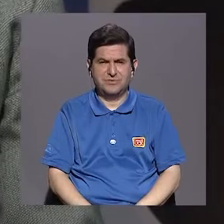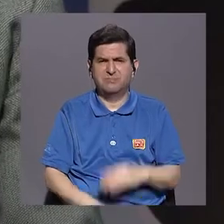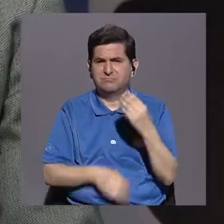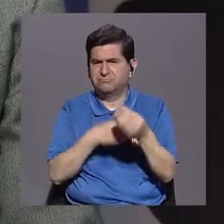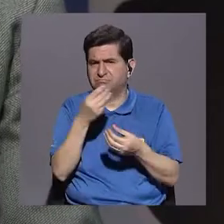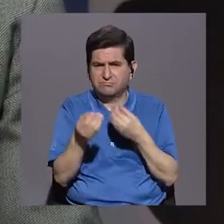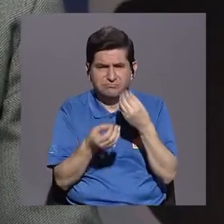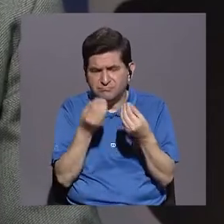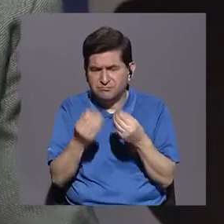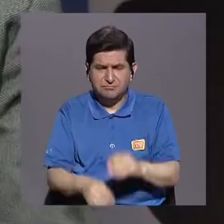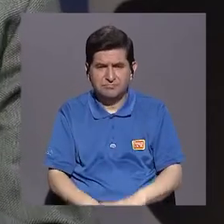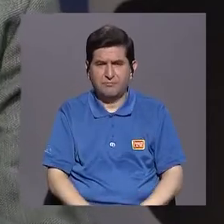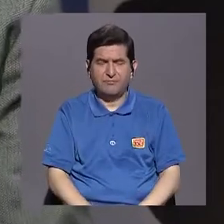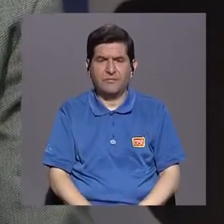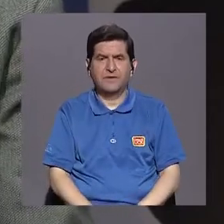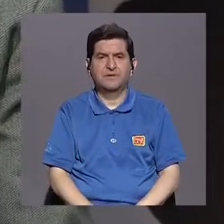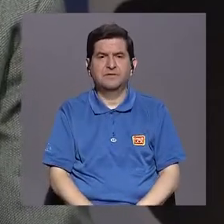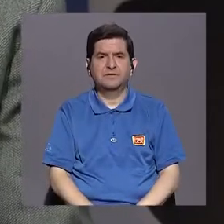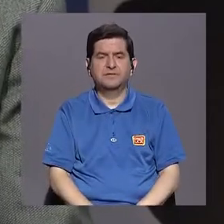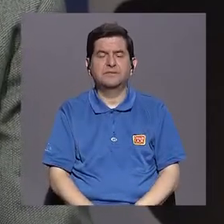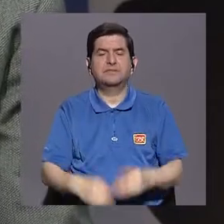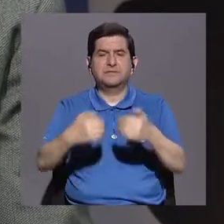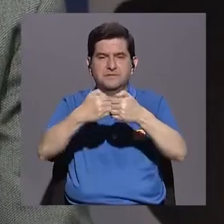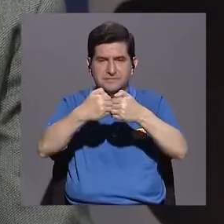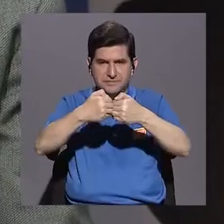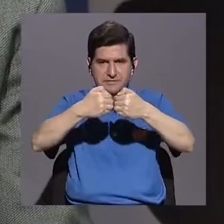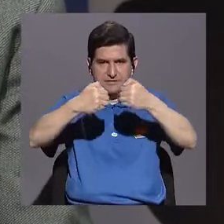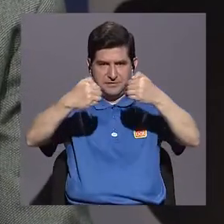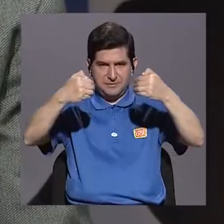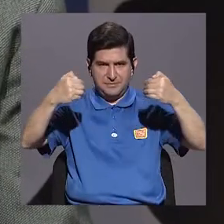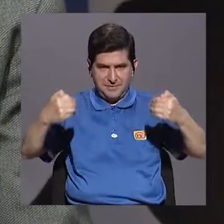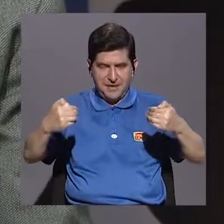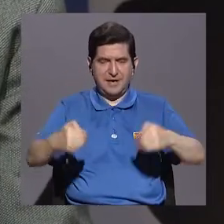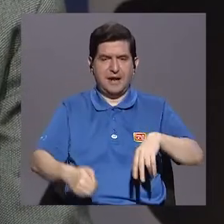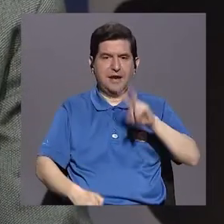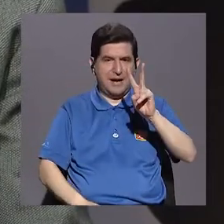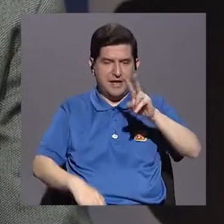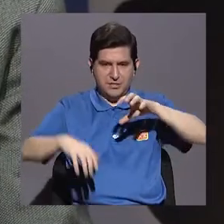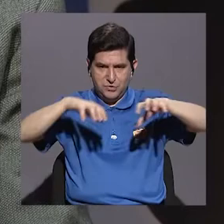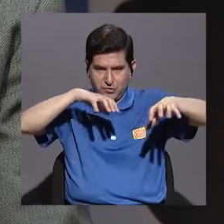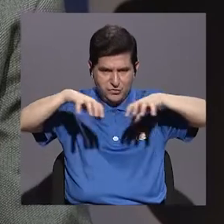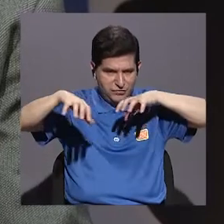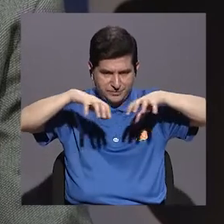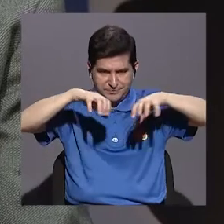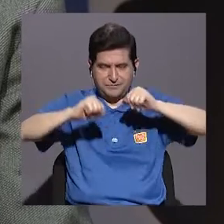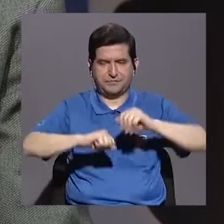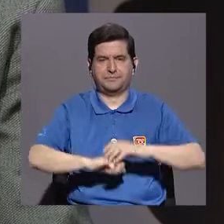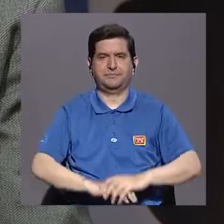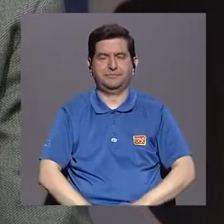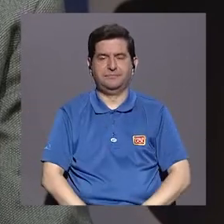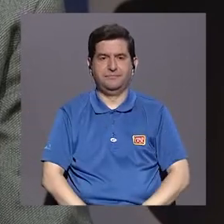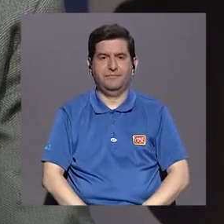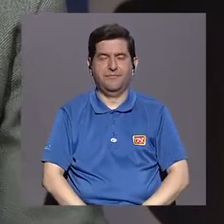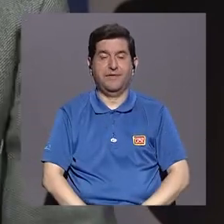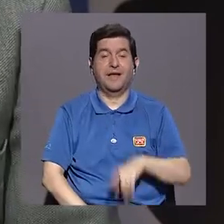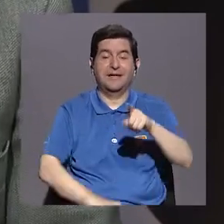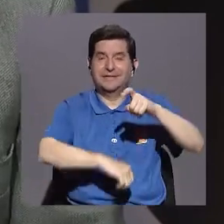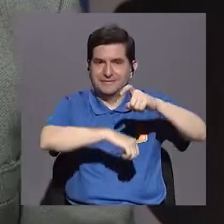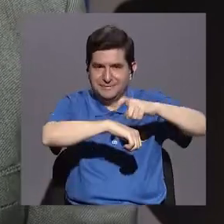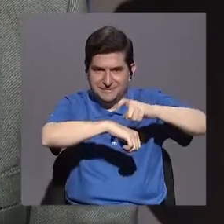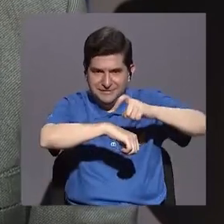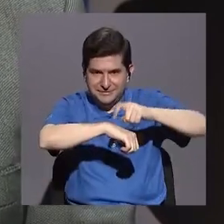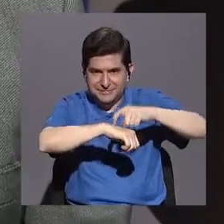es entonces separar las las dos reacciones para entonces